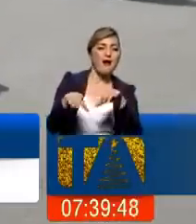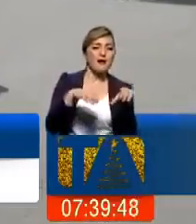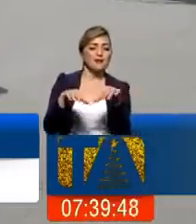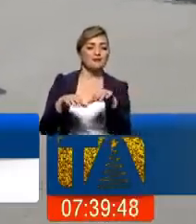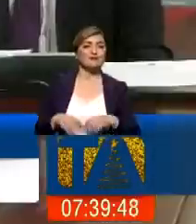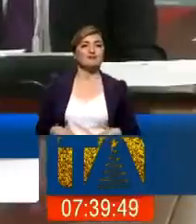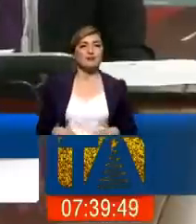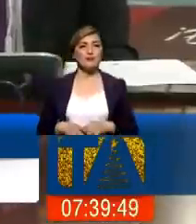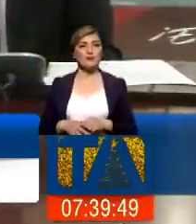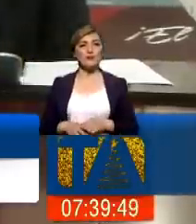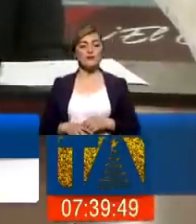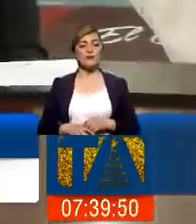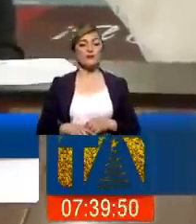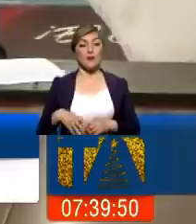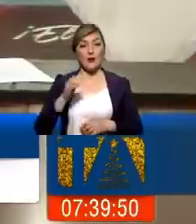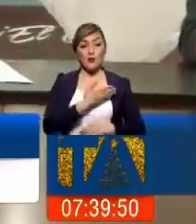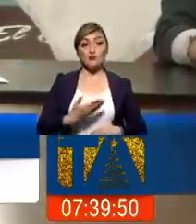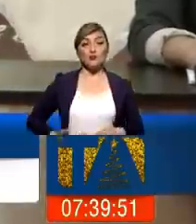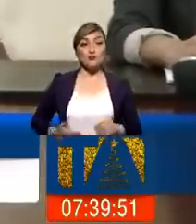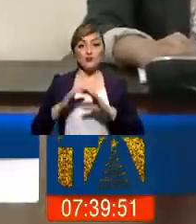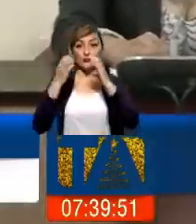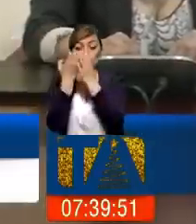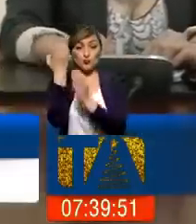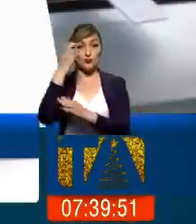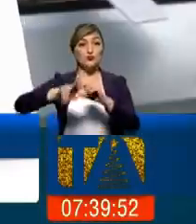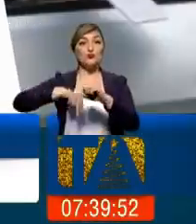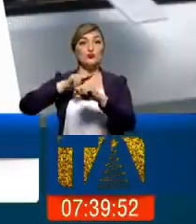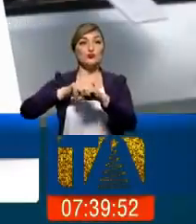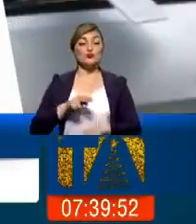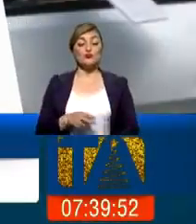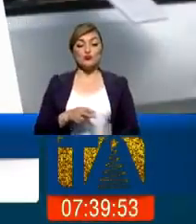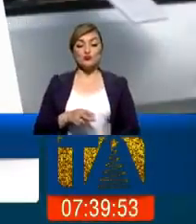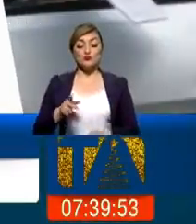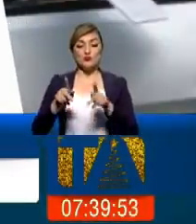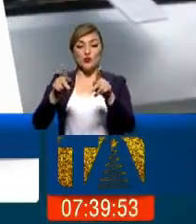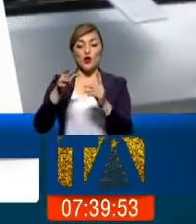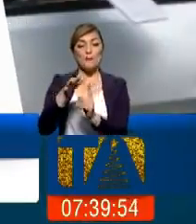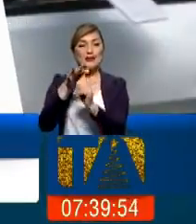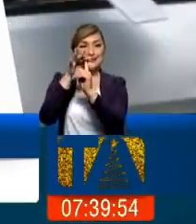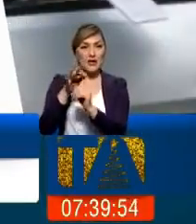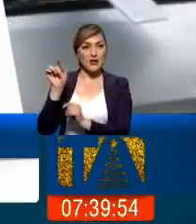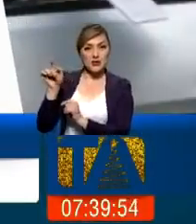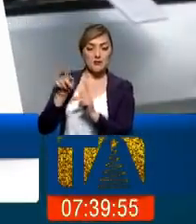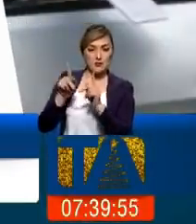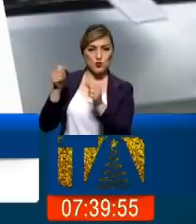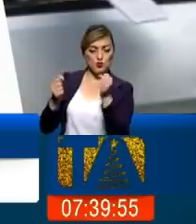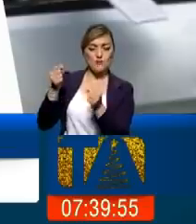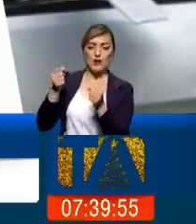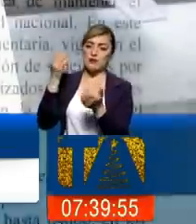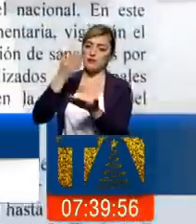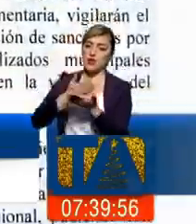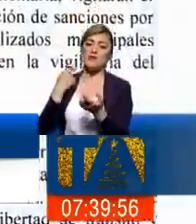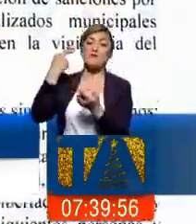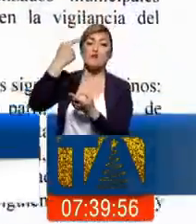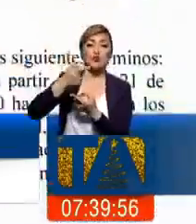las restricciones. Juan Zapata, presidente del COE Nacional, aclaró que los salvoconductos quedarán insubsistentes hasta el próximo 3 de